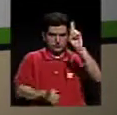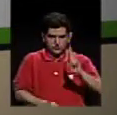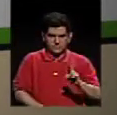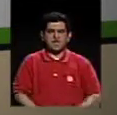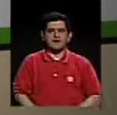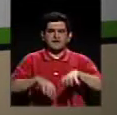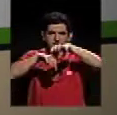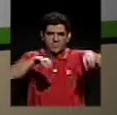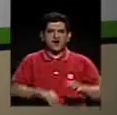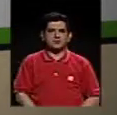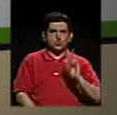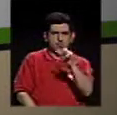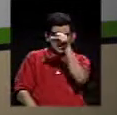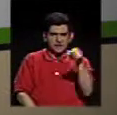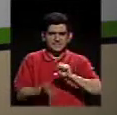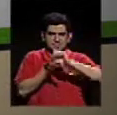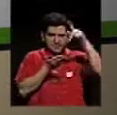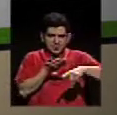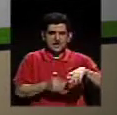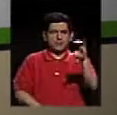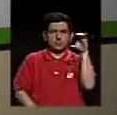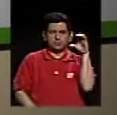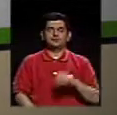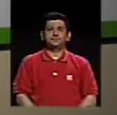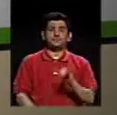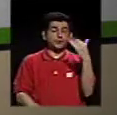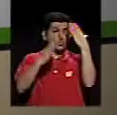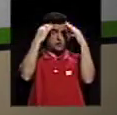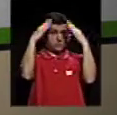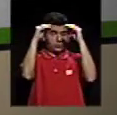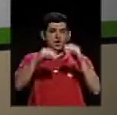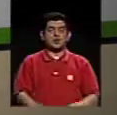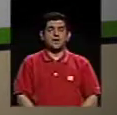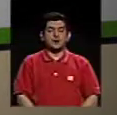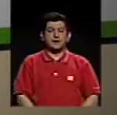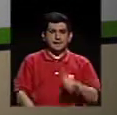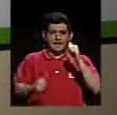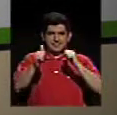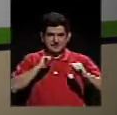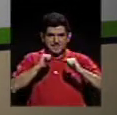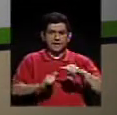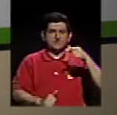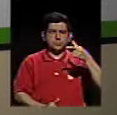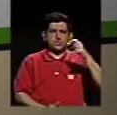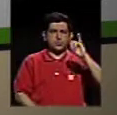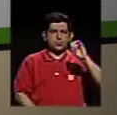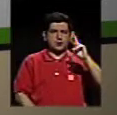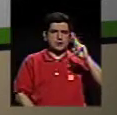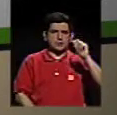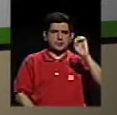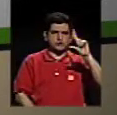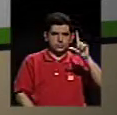los cantones de La Unión, Montes de Oca y Curridabat. También le informamos de que el Teatro Girasol de la Universidad de Costa Rica